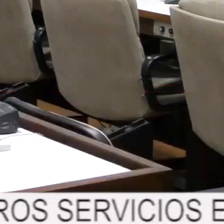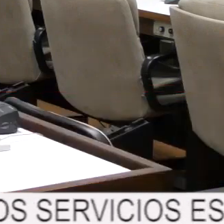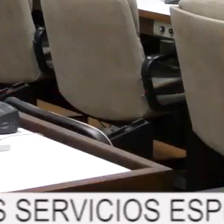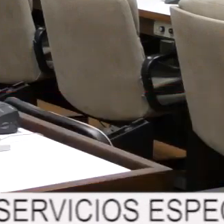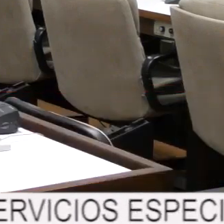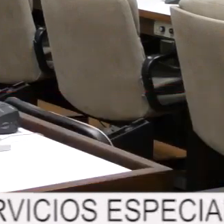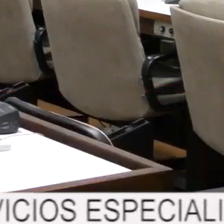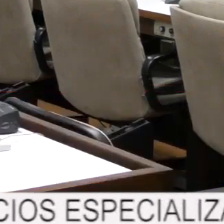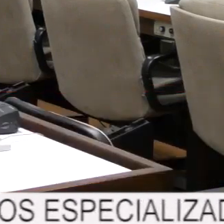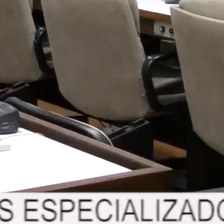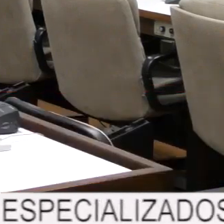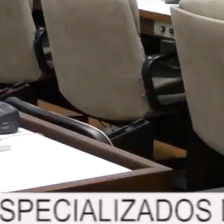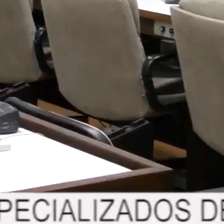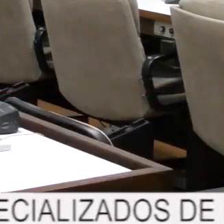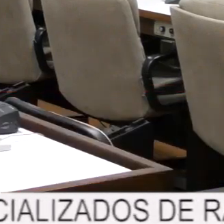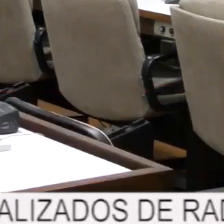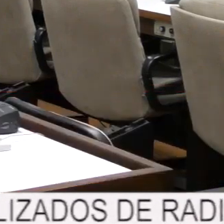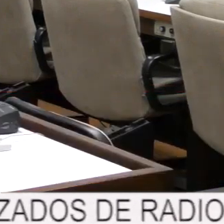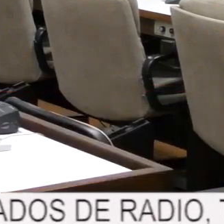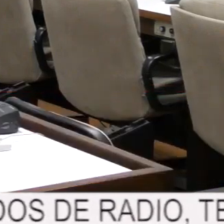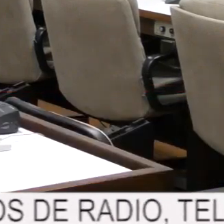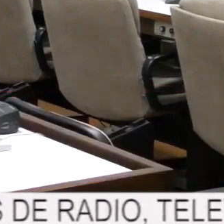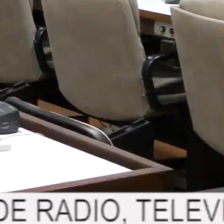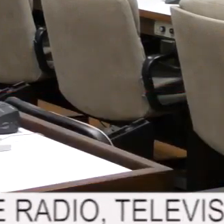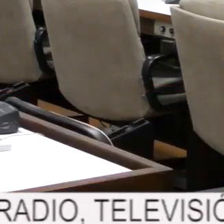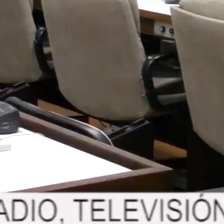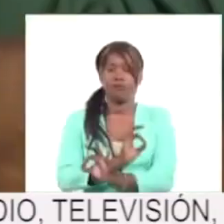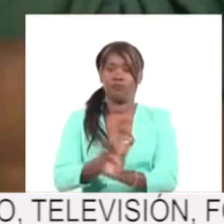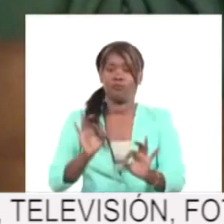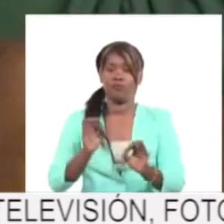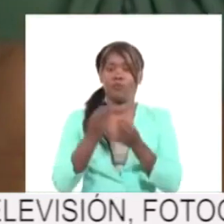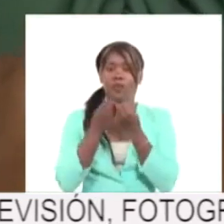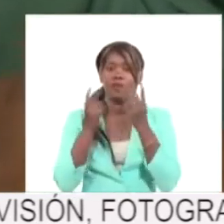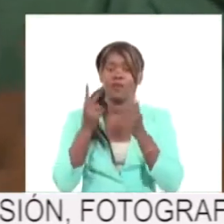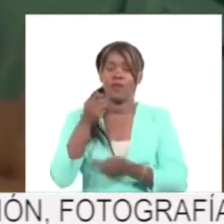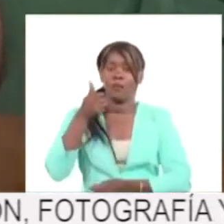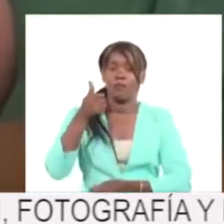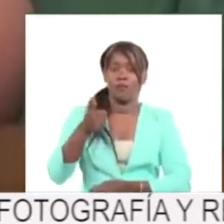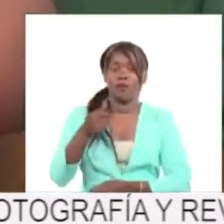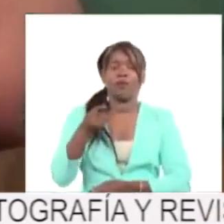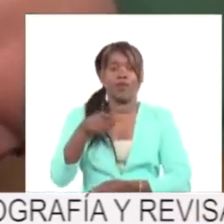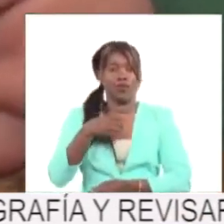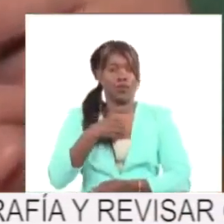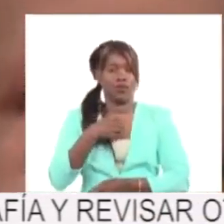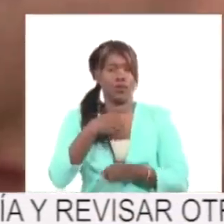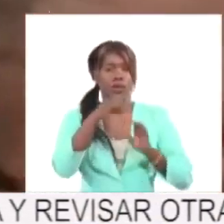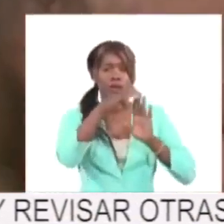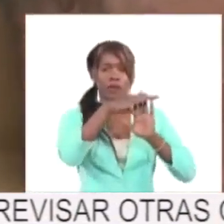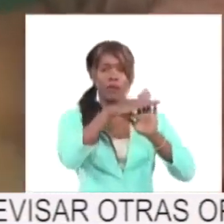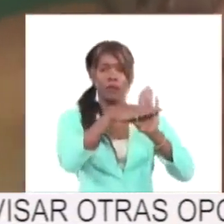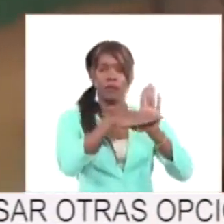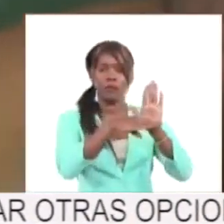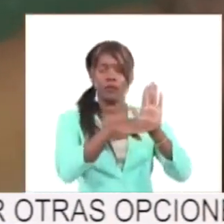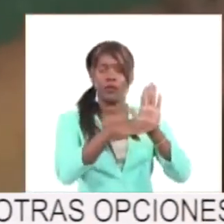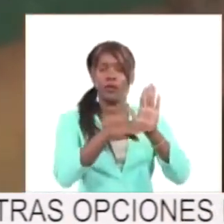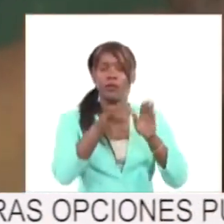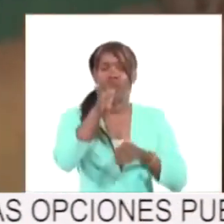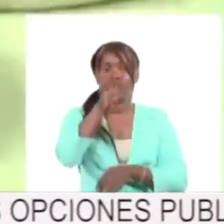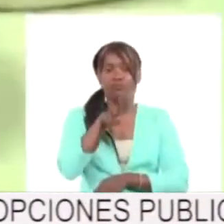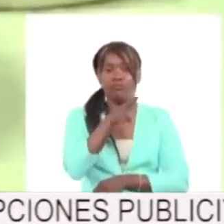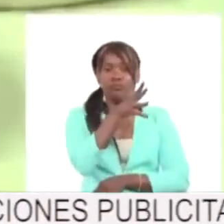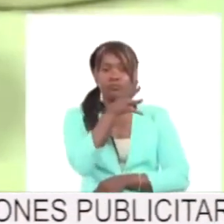primeros días de vida y Por tanto se trate de manera precoz y se evite un cuadro de